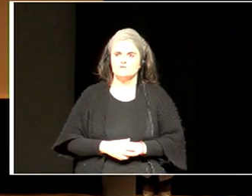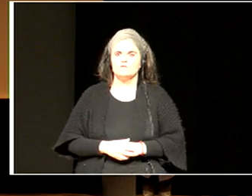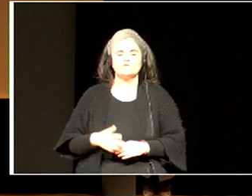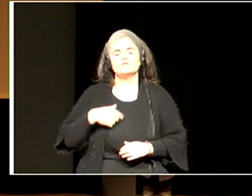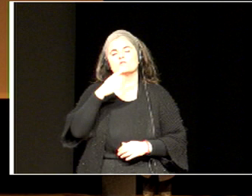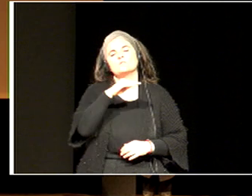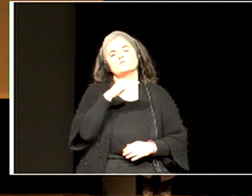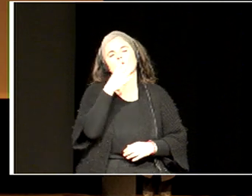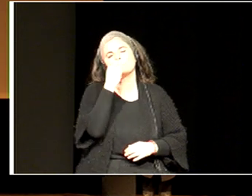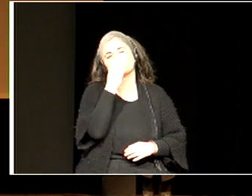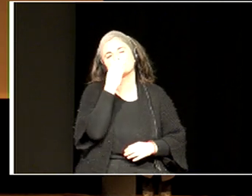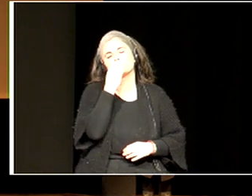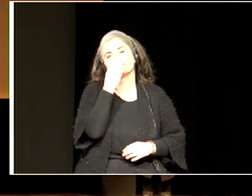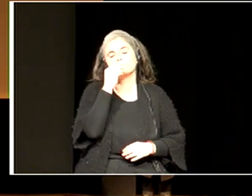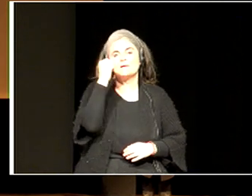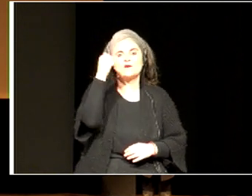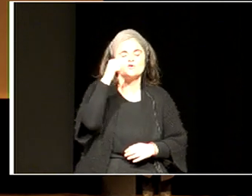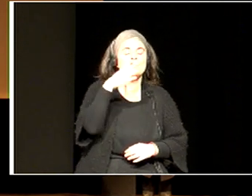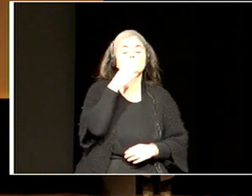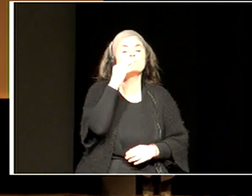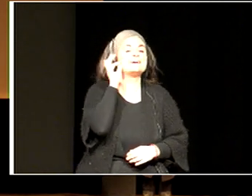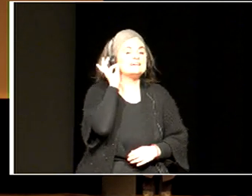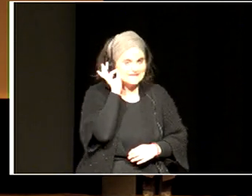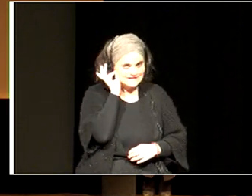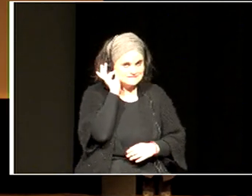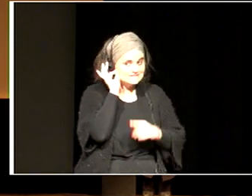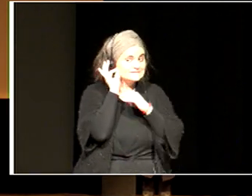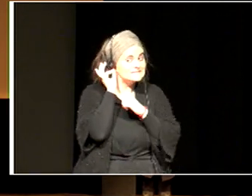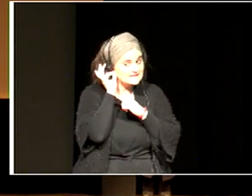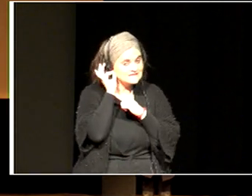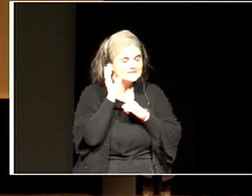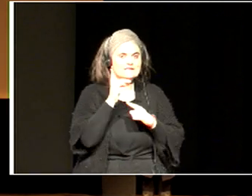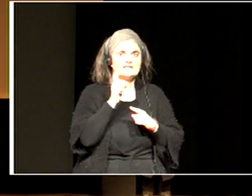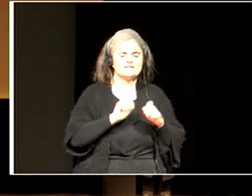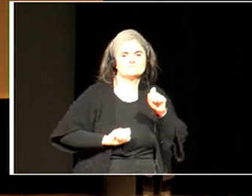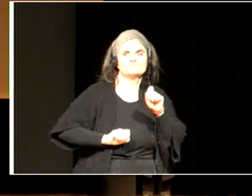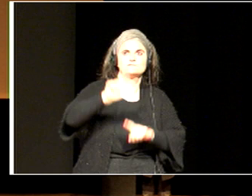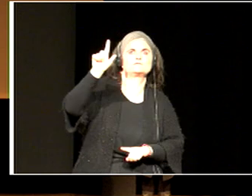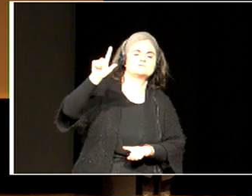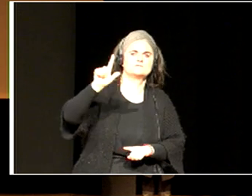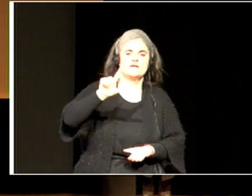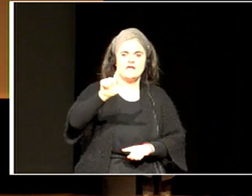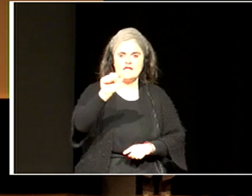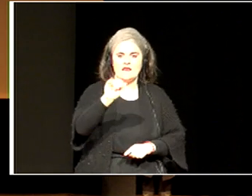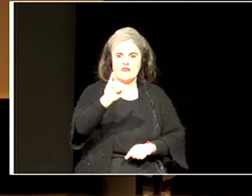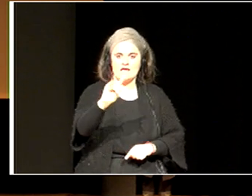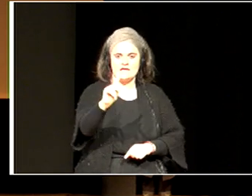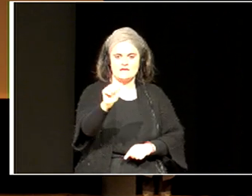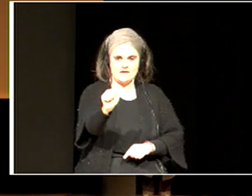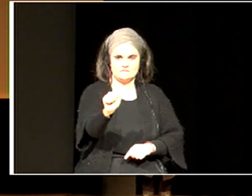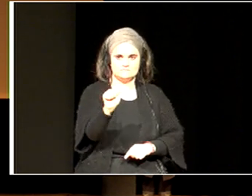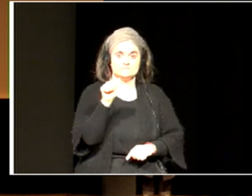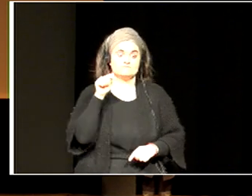fue el primer perro en realidad perra que lanzaron al espacio laica es un saber común